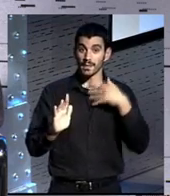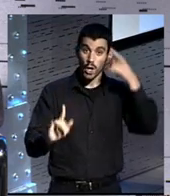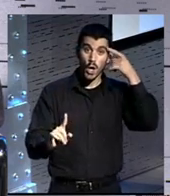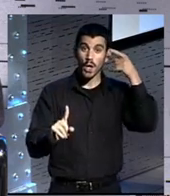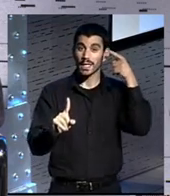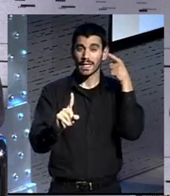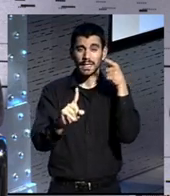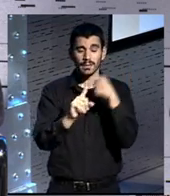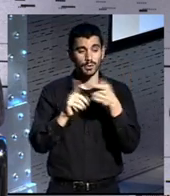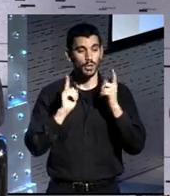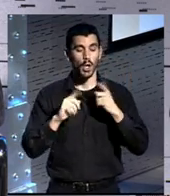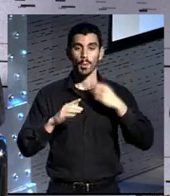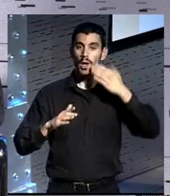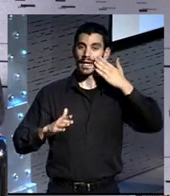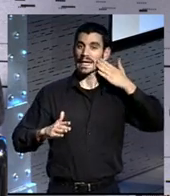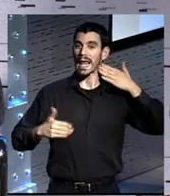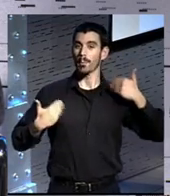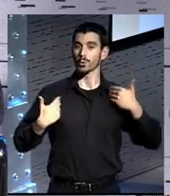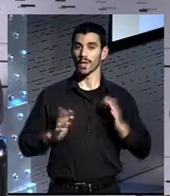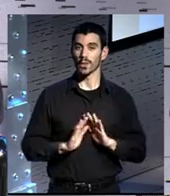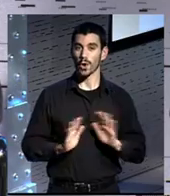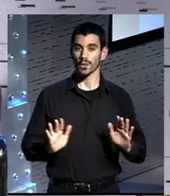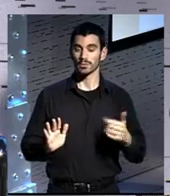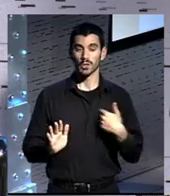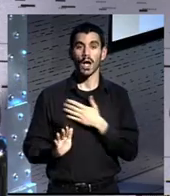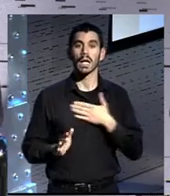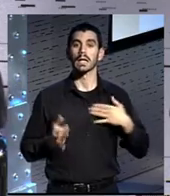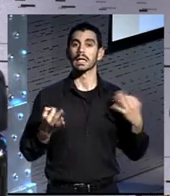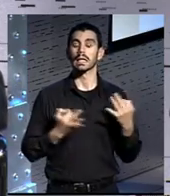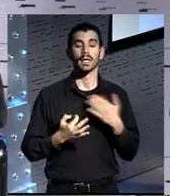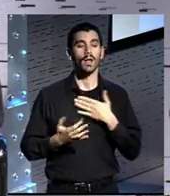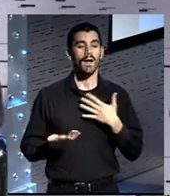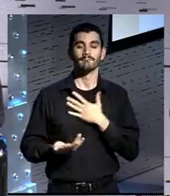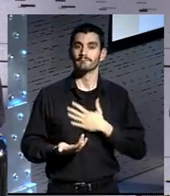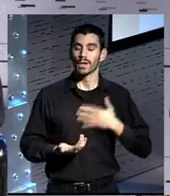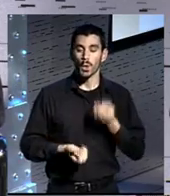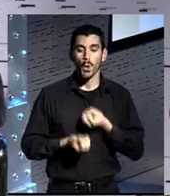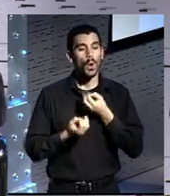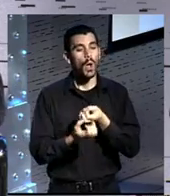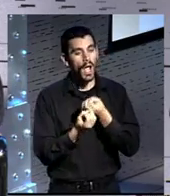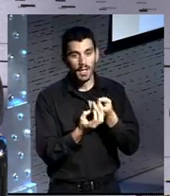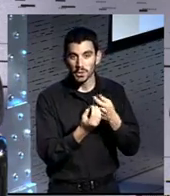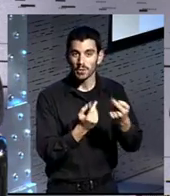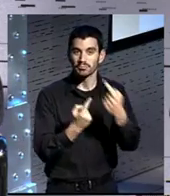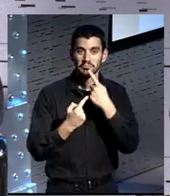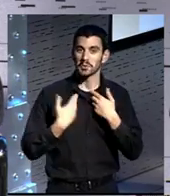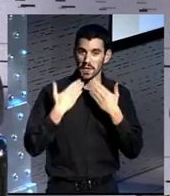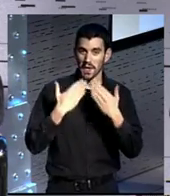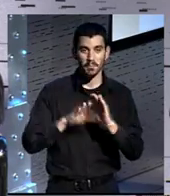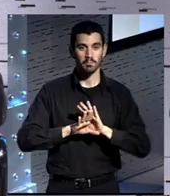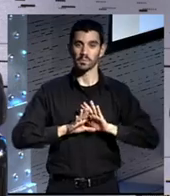exclusivamente reputacional, que de alguna manera lo único que quieren es el propio gusto de haber compartido la información. Creo